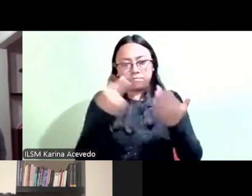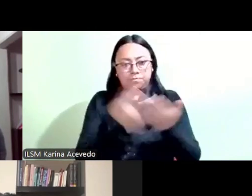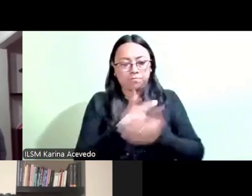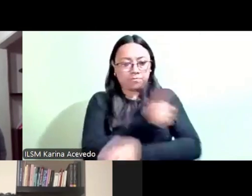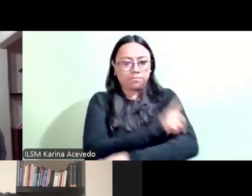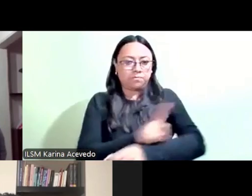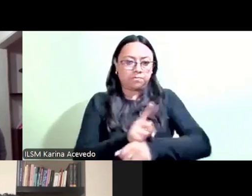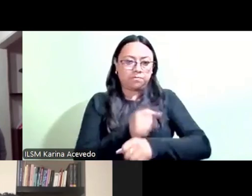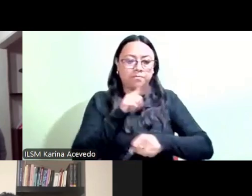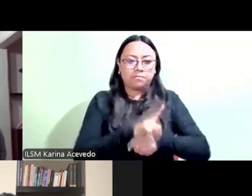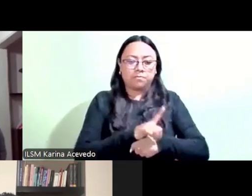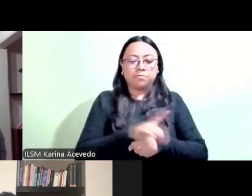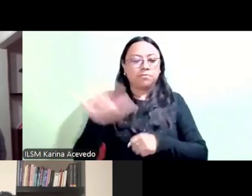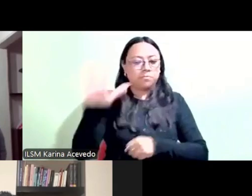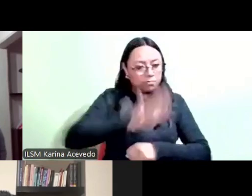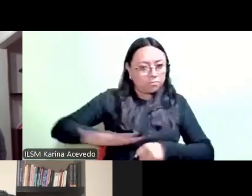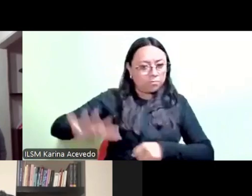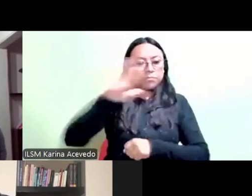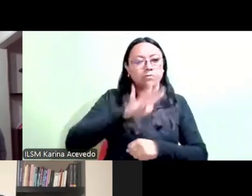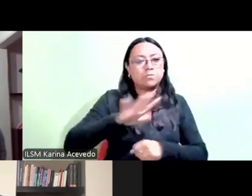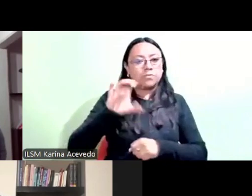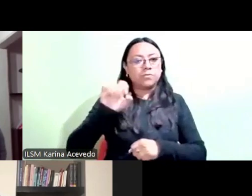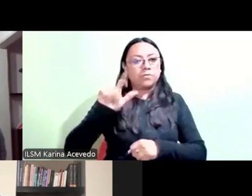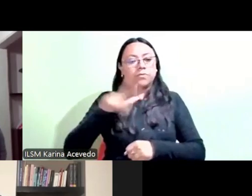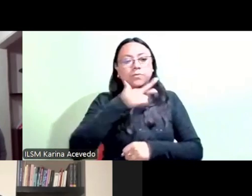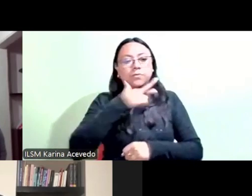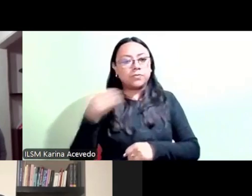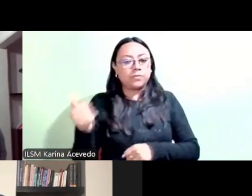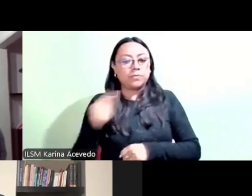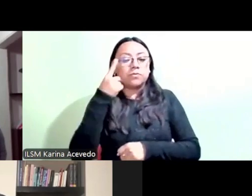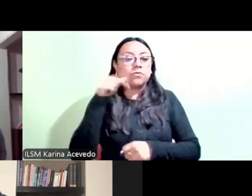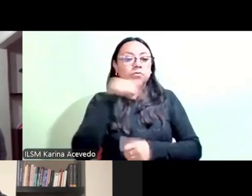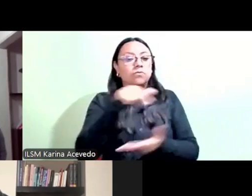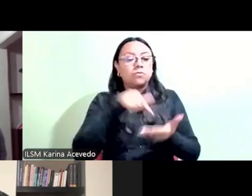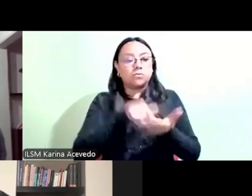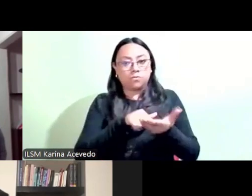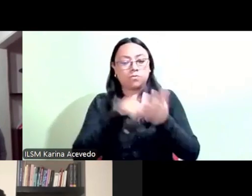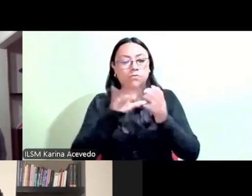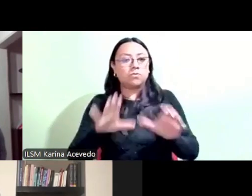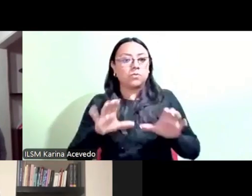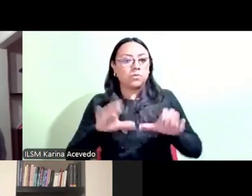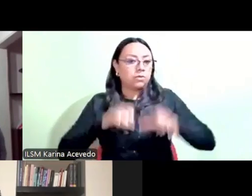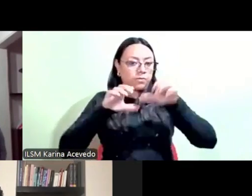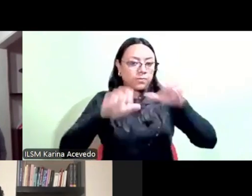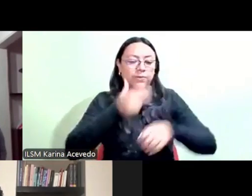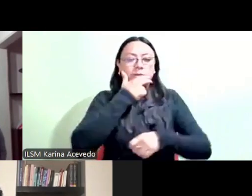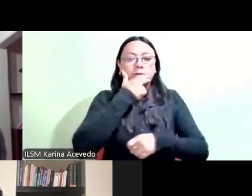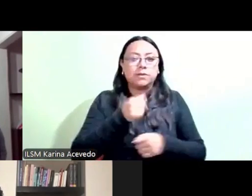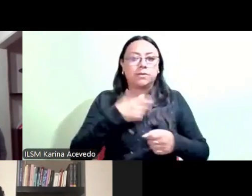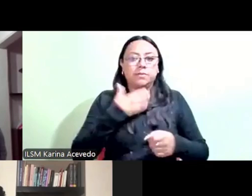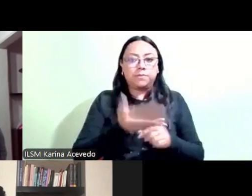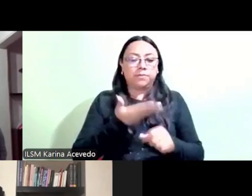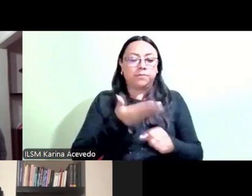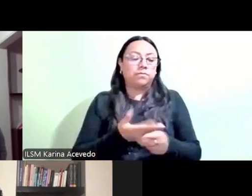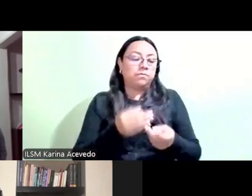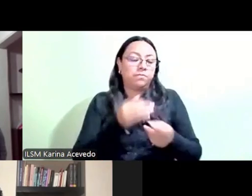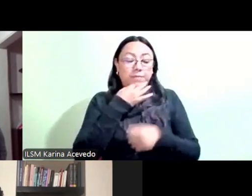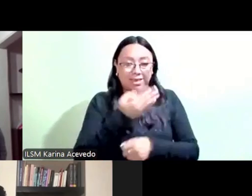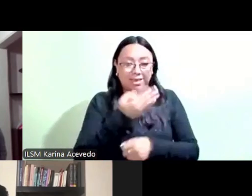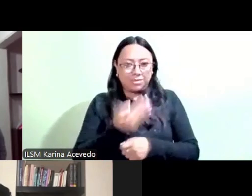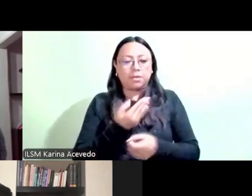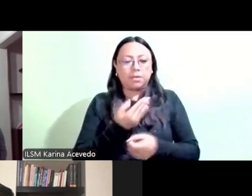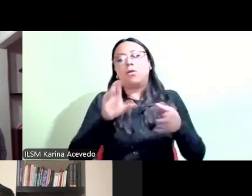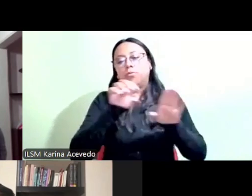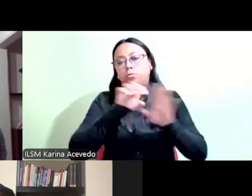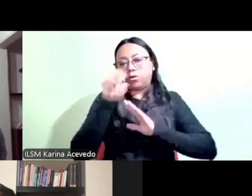a la Colonia Roma como un área de conservación patrimonial. Para ello resulta relevante precisar que la Secretaría de Desarrollo Urbano y Vivienda, al emitir su